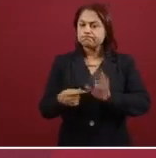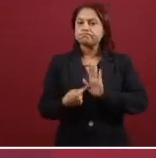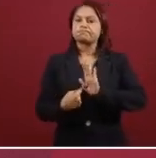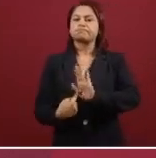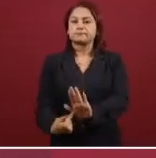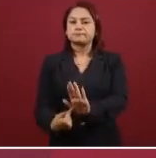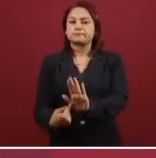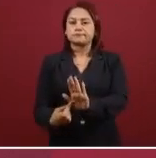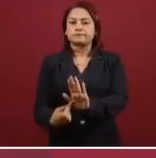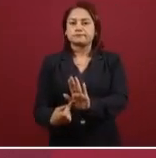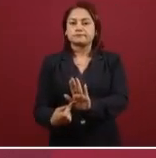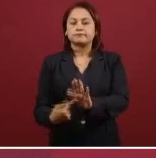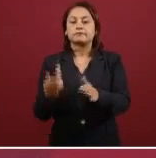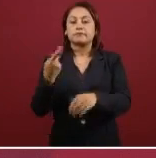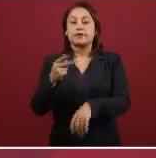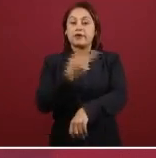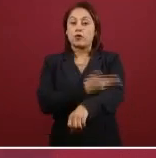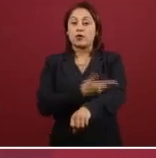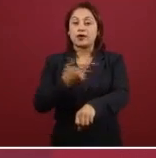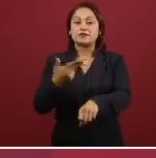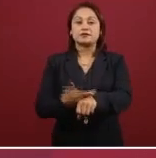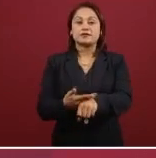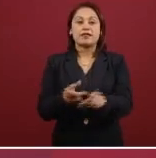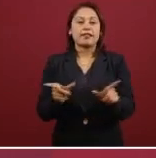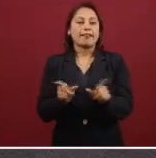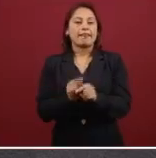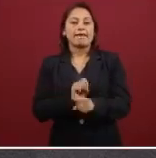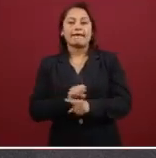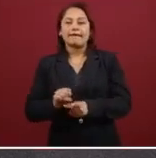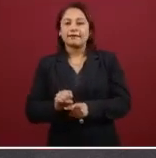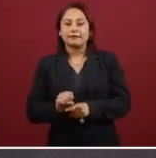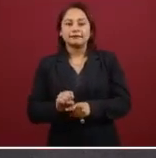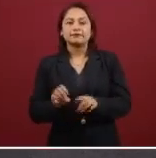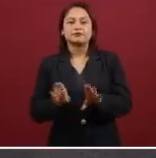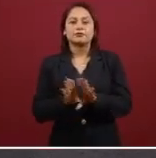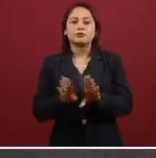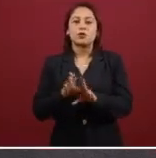amplia, no es nada más honradez,